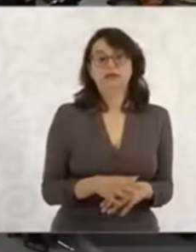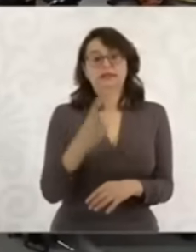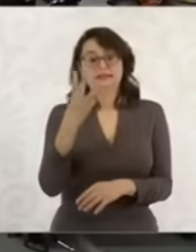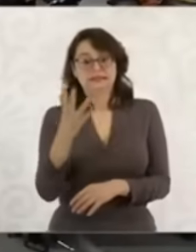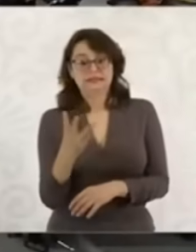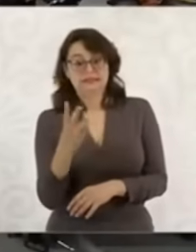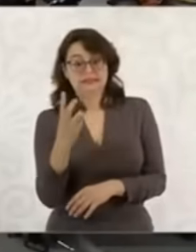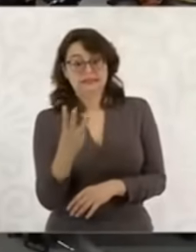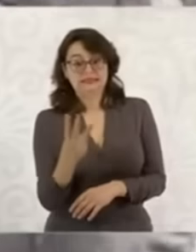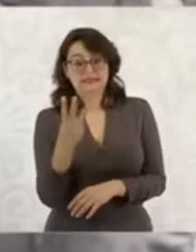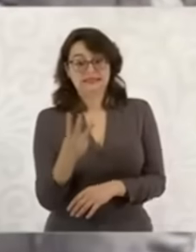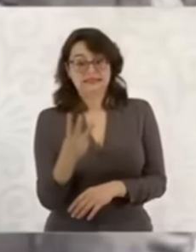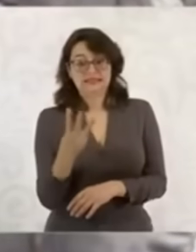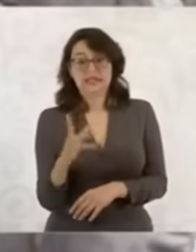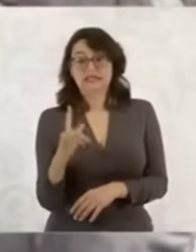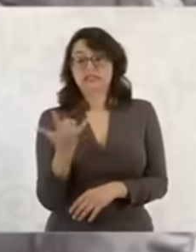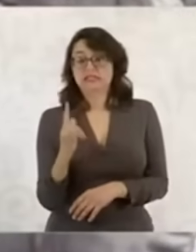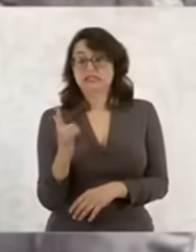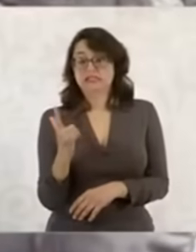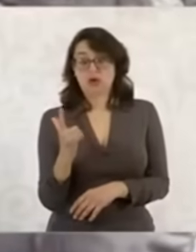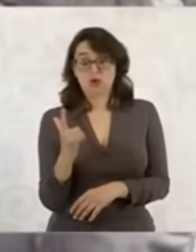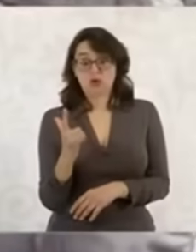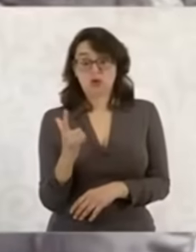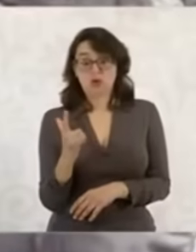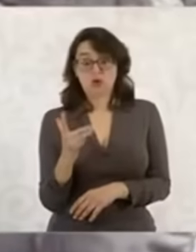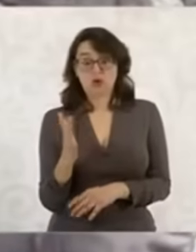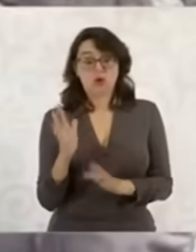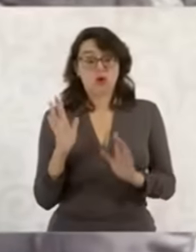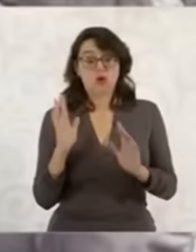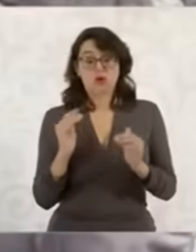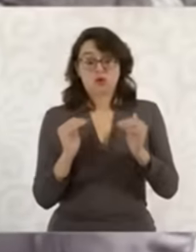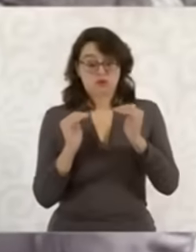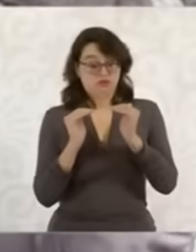pues ya estaba Felipe Calderón arriba por